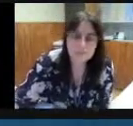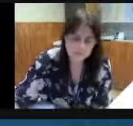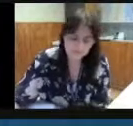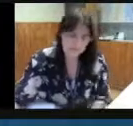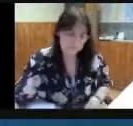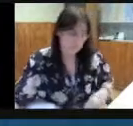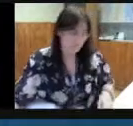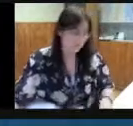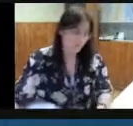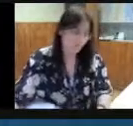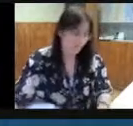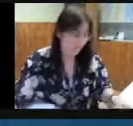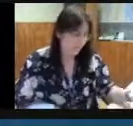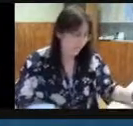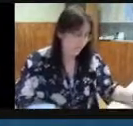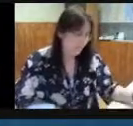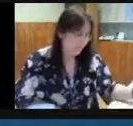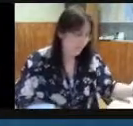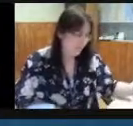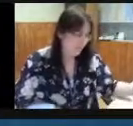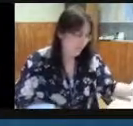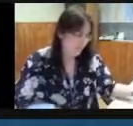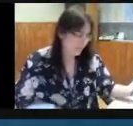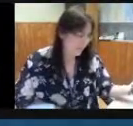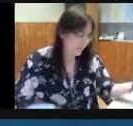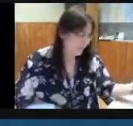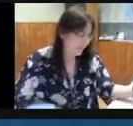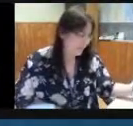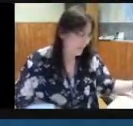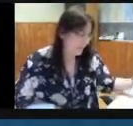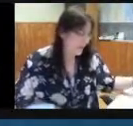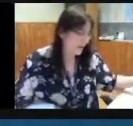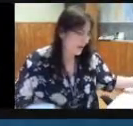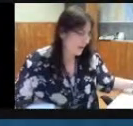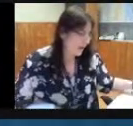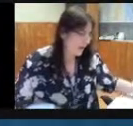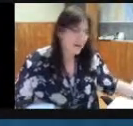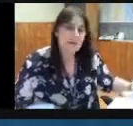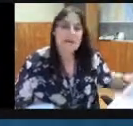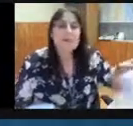un poco el trabajo técnico que se realiza desde el país?